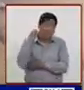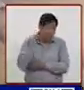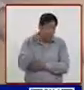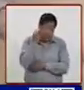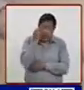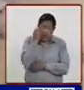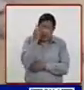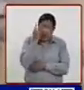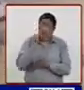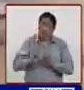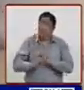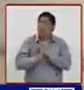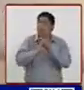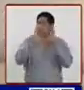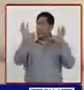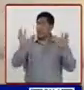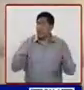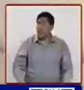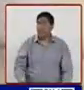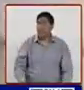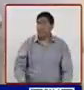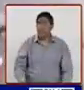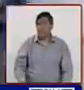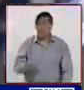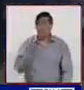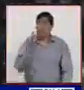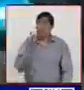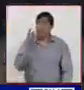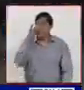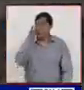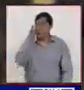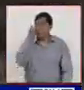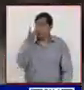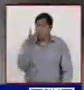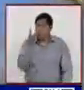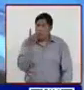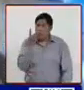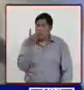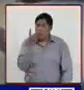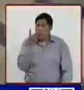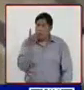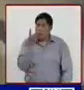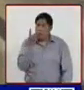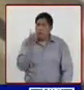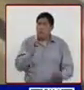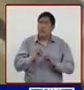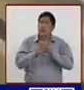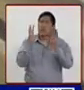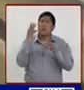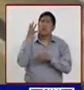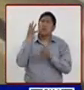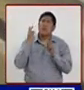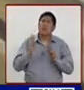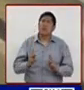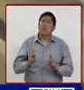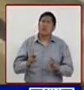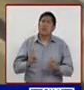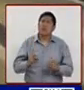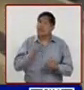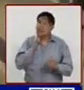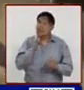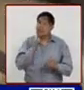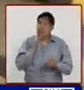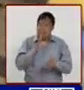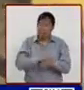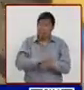ahora sí, tenemos más clara la figura. Más claro el panorama, ahí está. Mira, son cuatro. Uno, se identifica claramente a cuatro personas que estaban atracando, ¿no? Falta